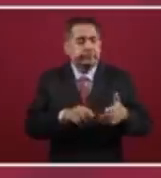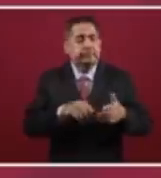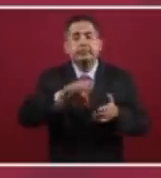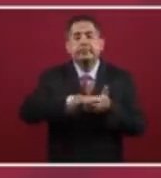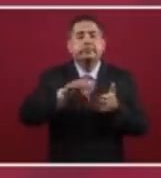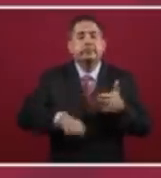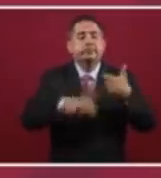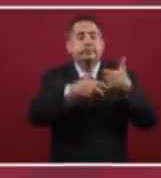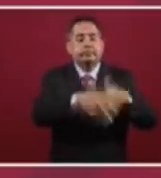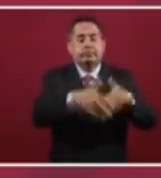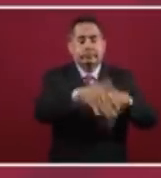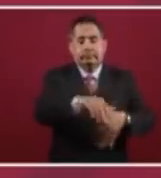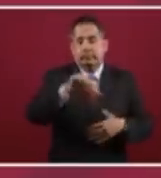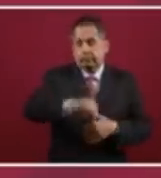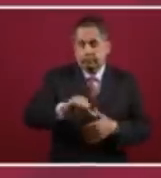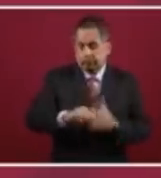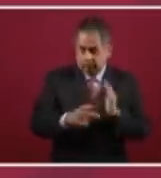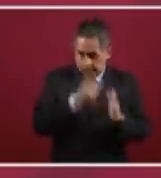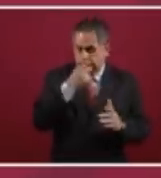hoy, regresando.